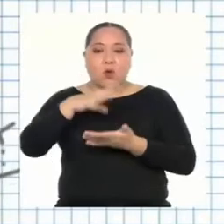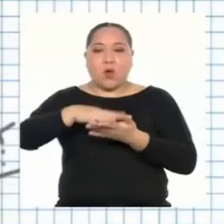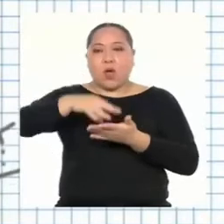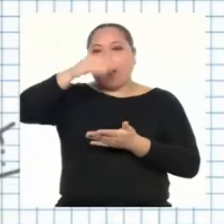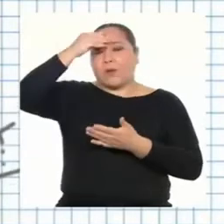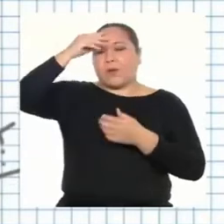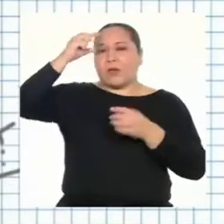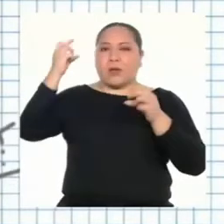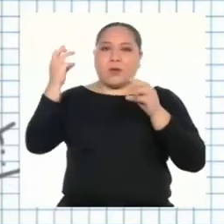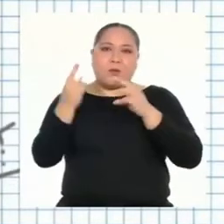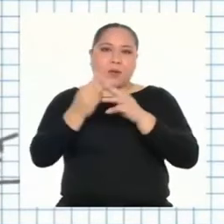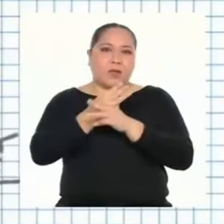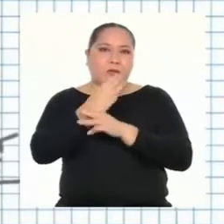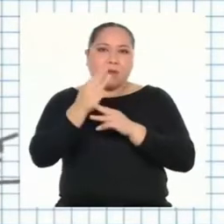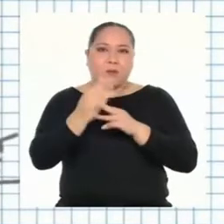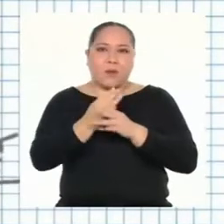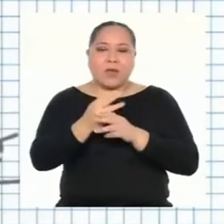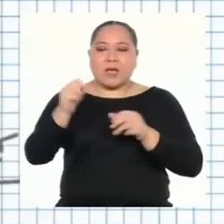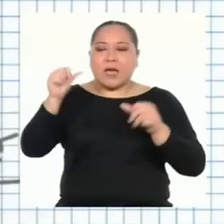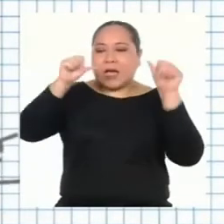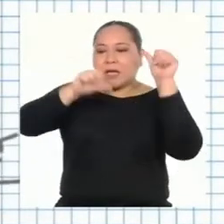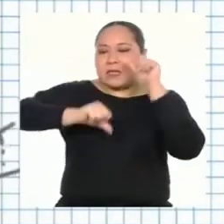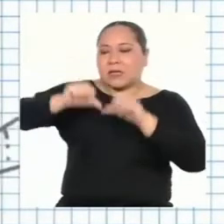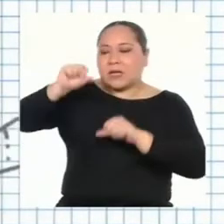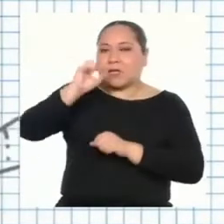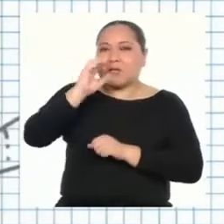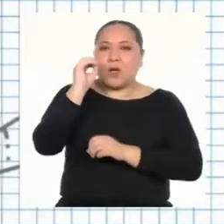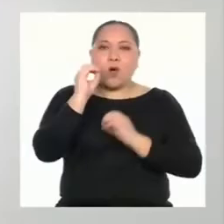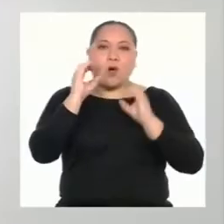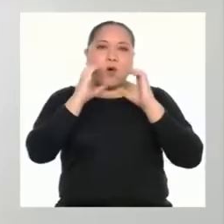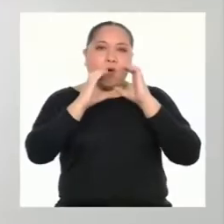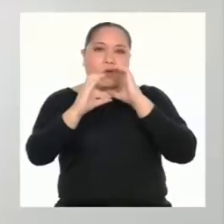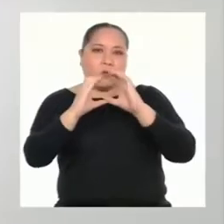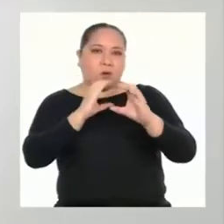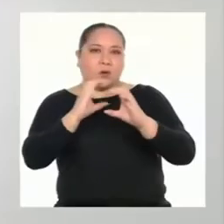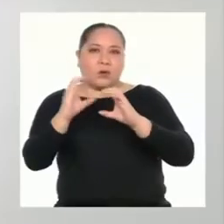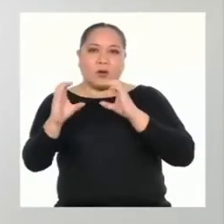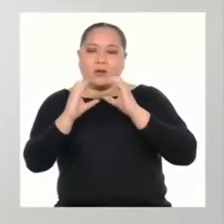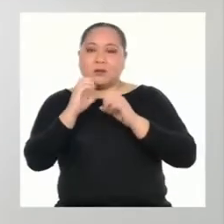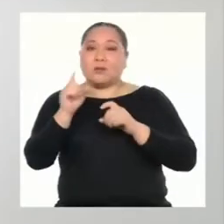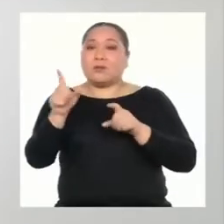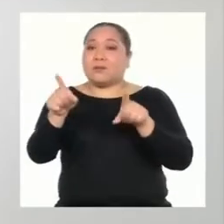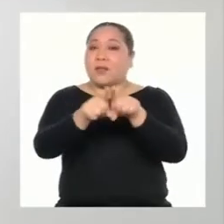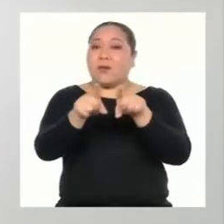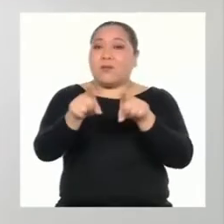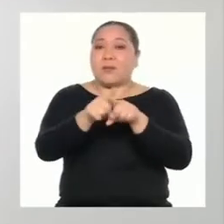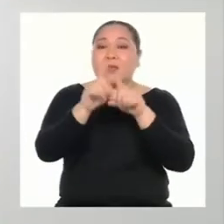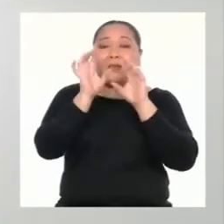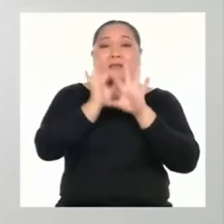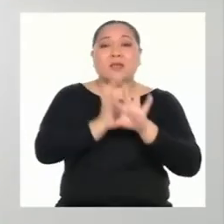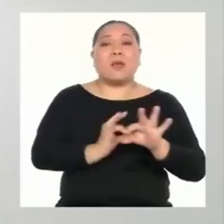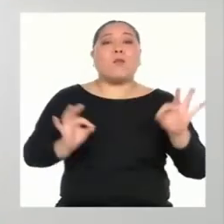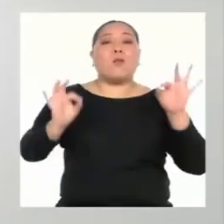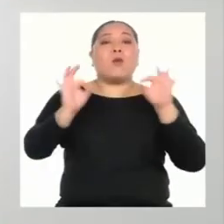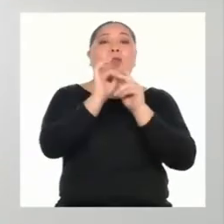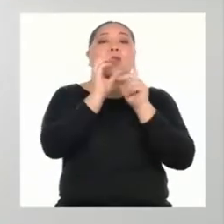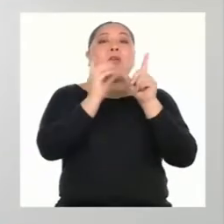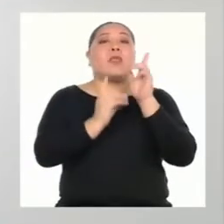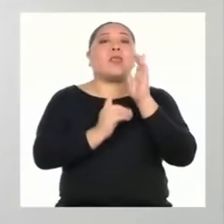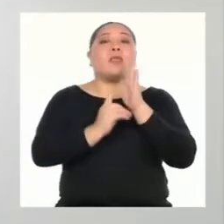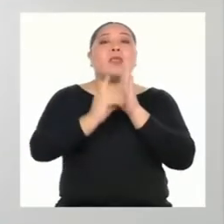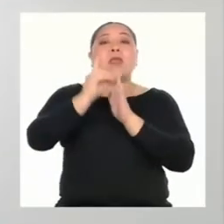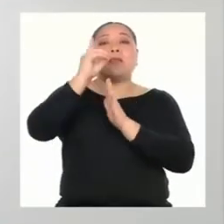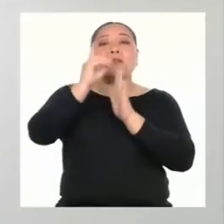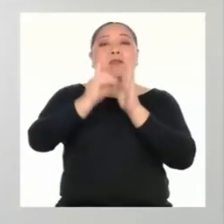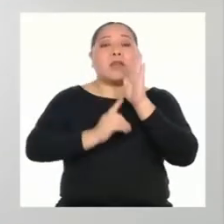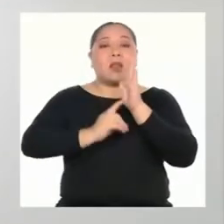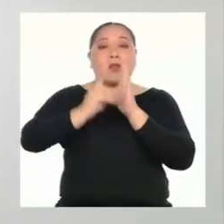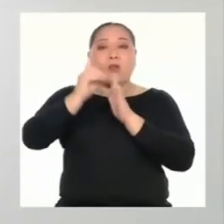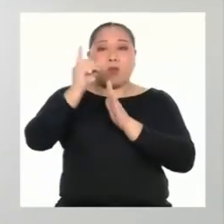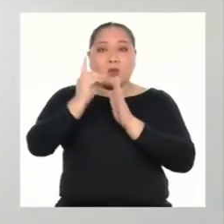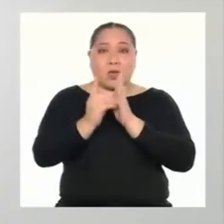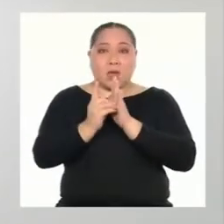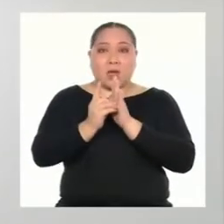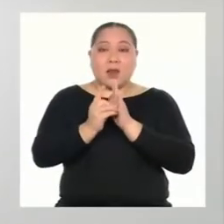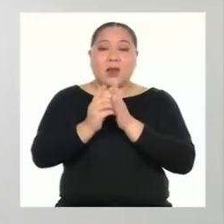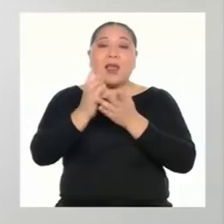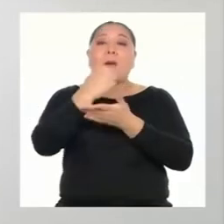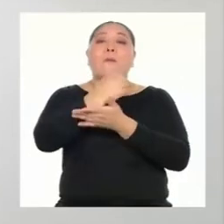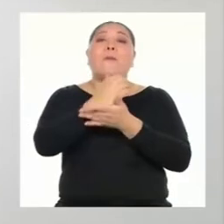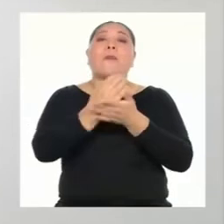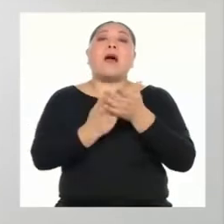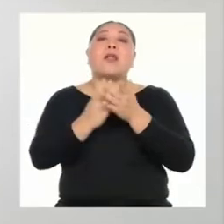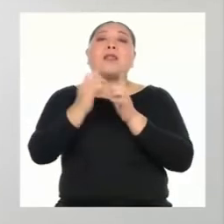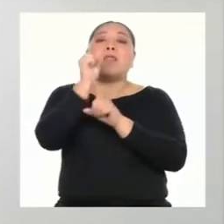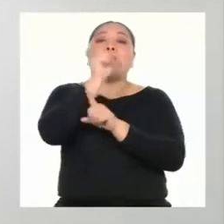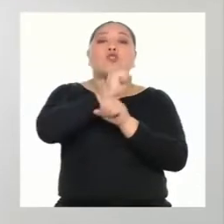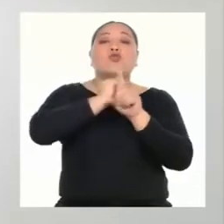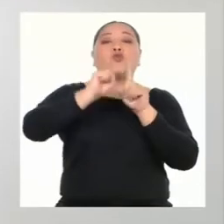que lo haces, ciencias o comunicación. Se trata también de desarrollar nuestras competencias